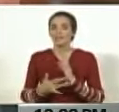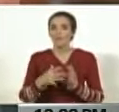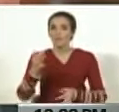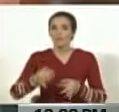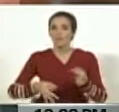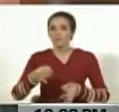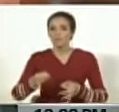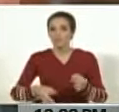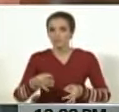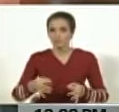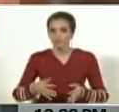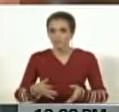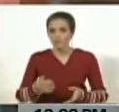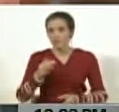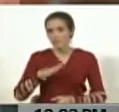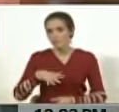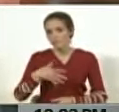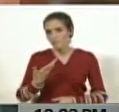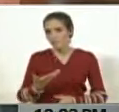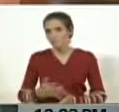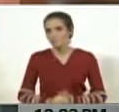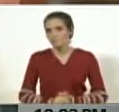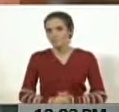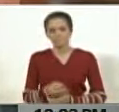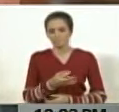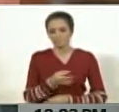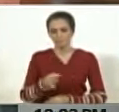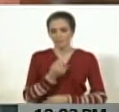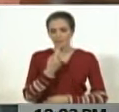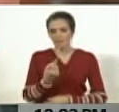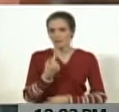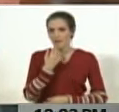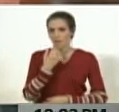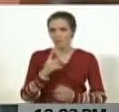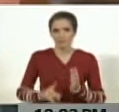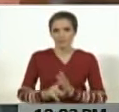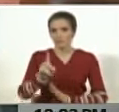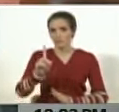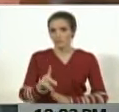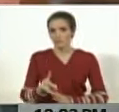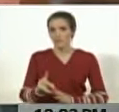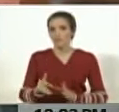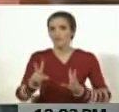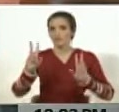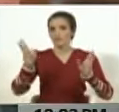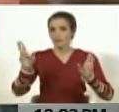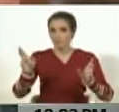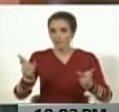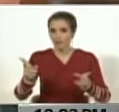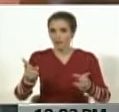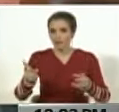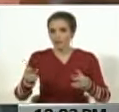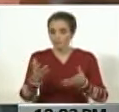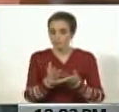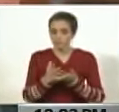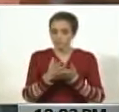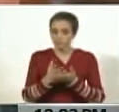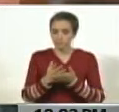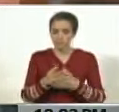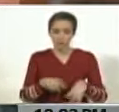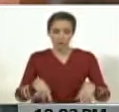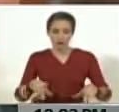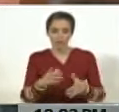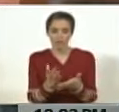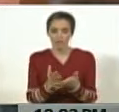técnico-jurídico puede perfectamente argumentarse y desarrollarse esta tesis. Es decir, académicamente, en un aula de